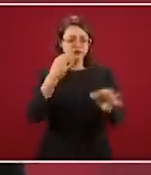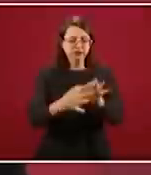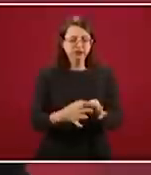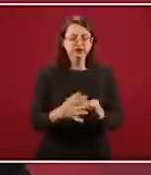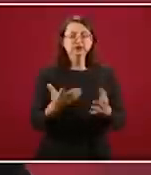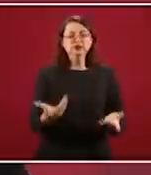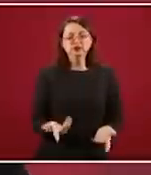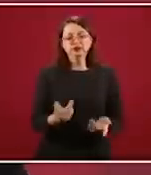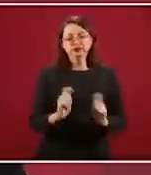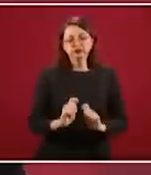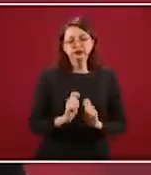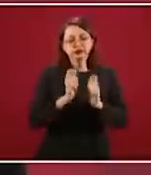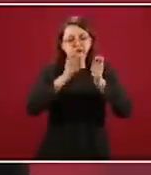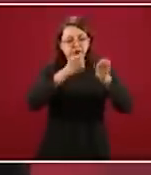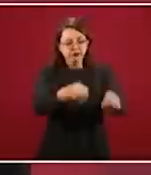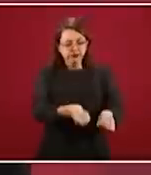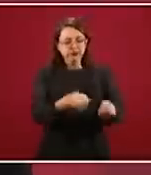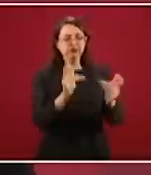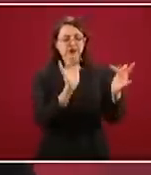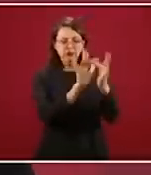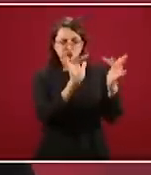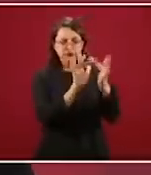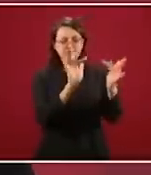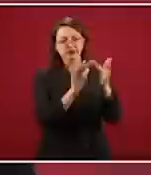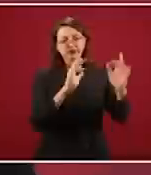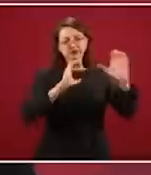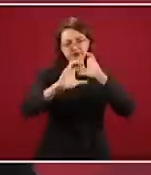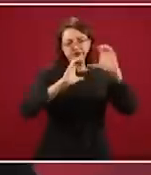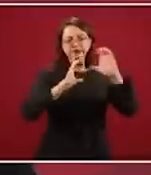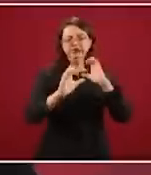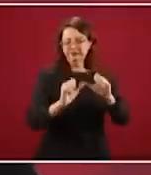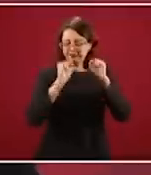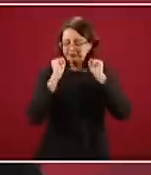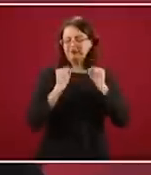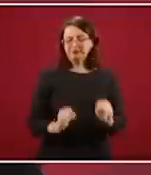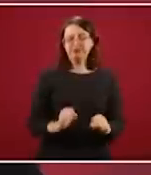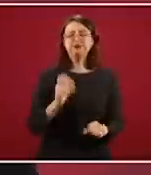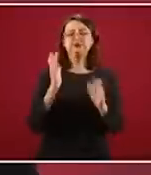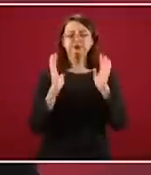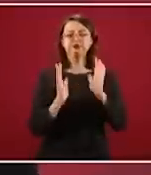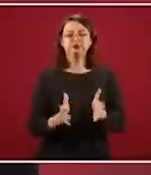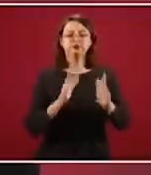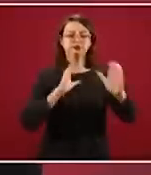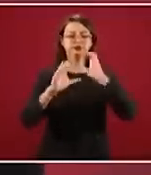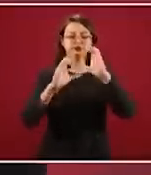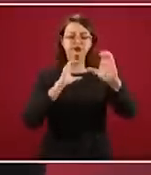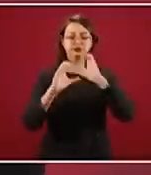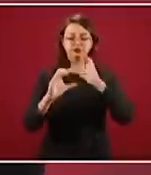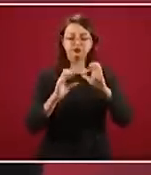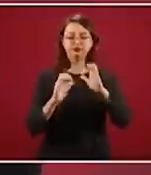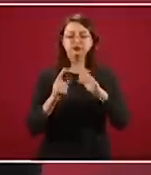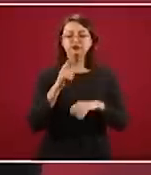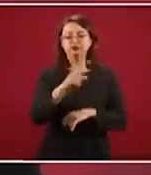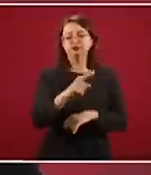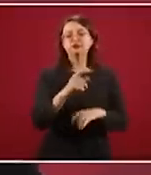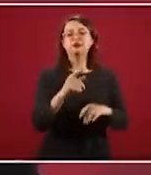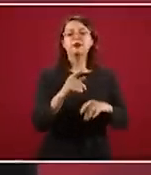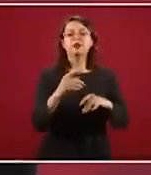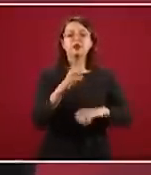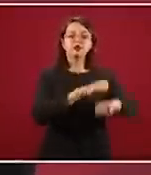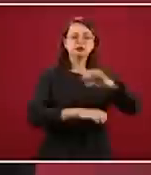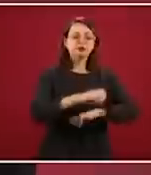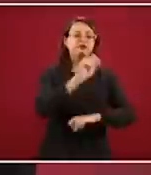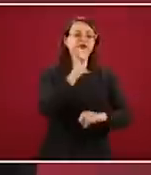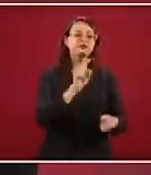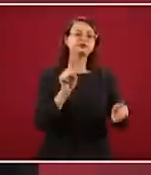que correspondería y seguramente está en comunicación tanto con la embajada como con